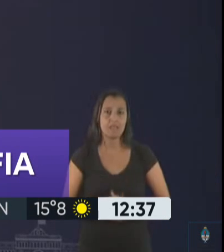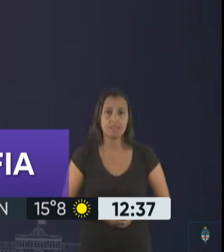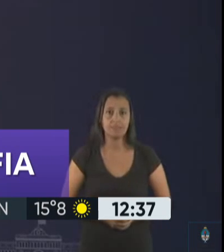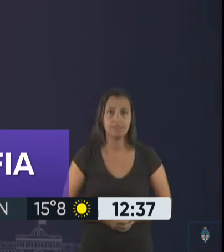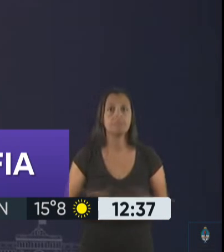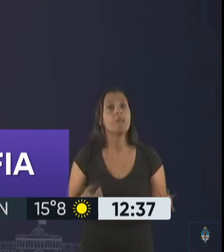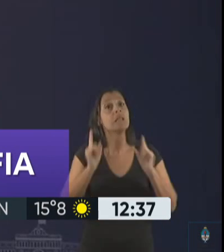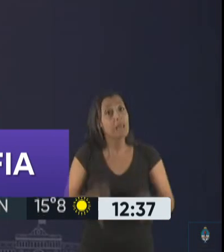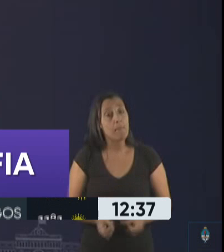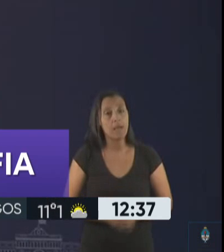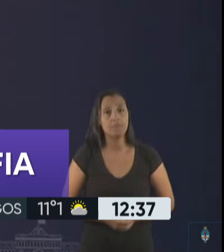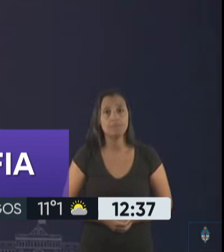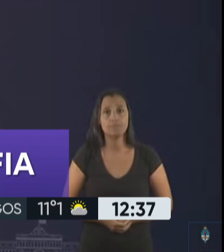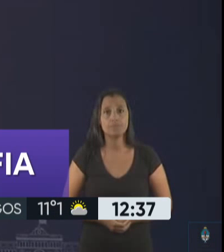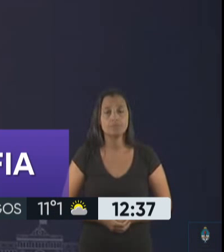También